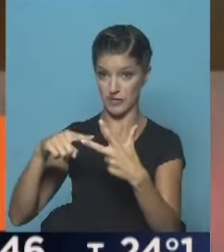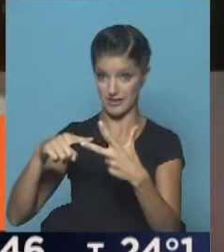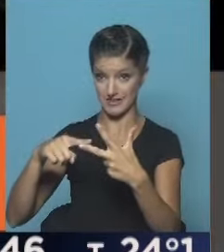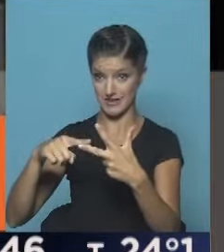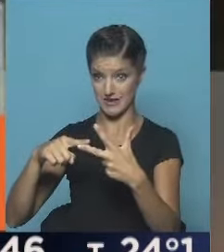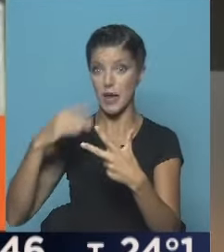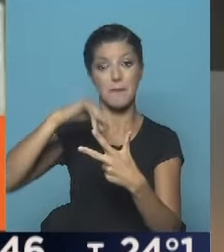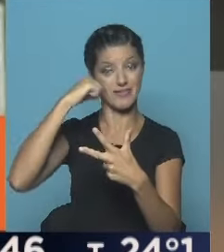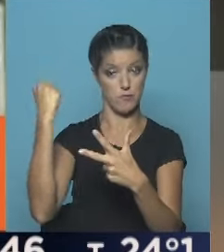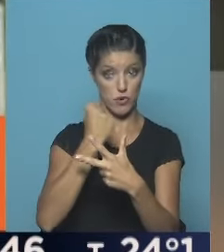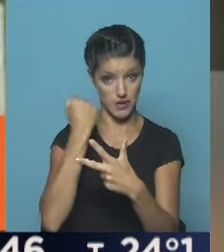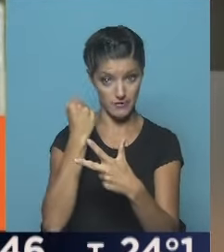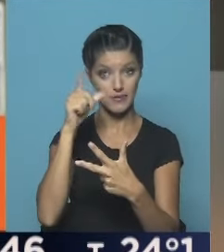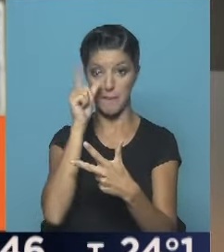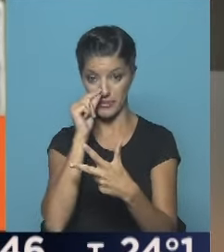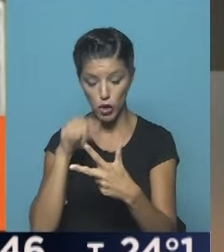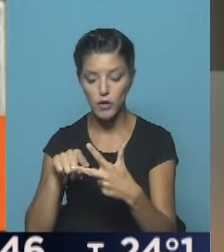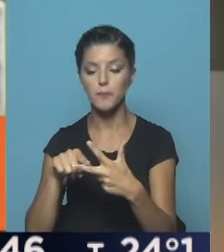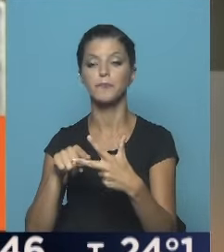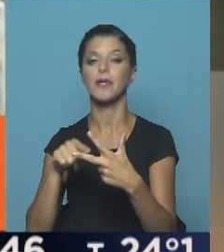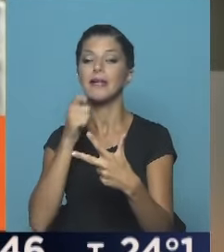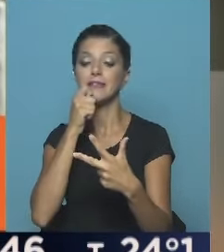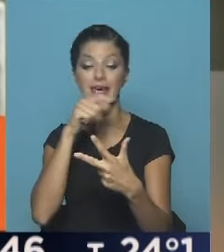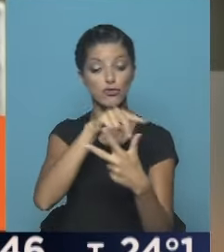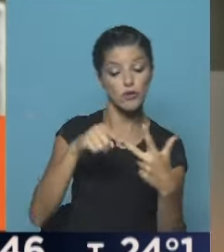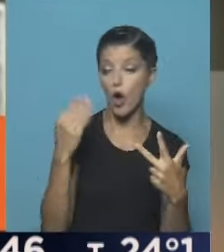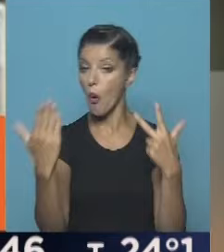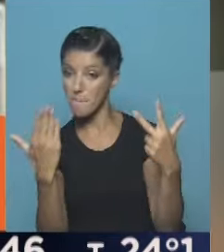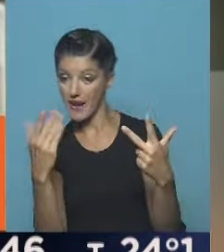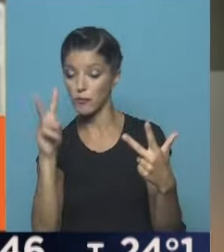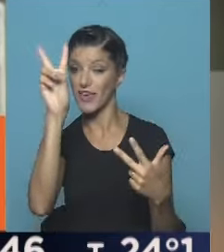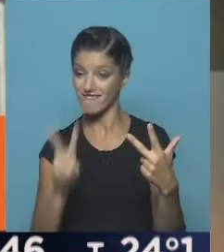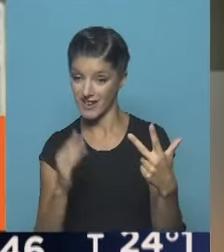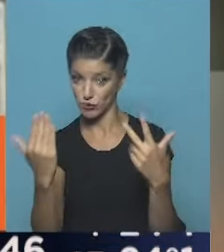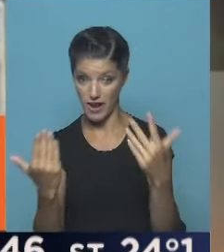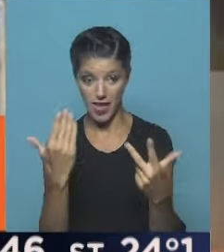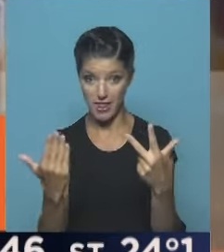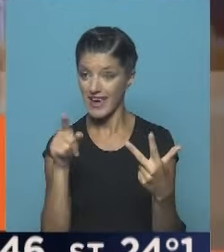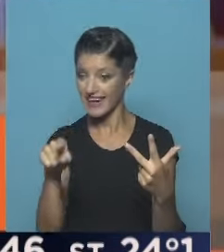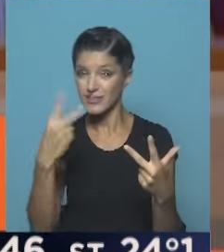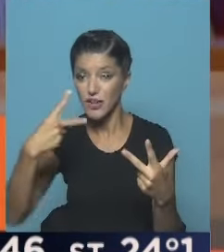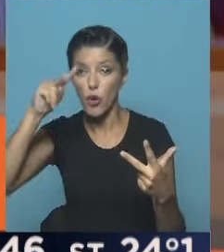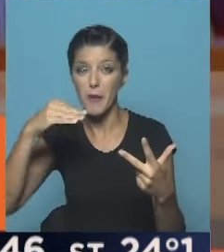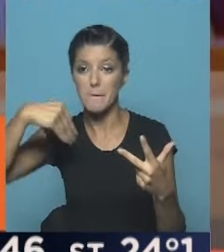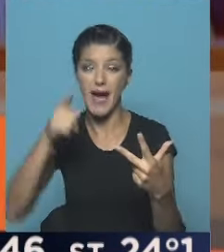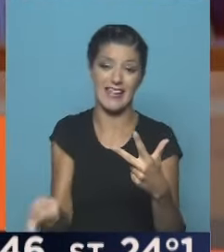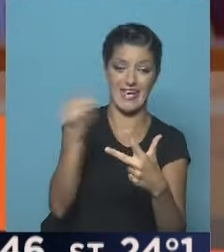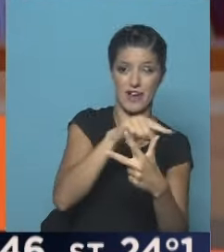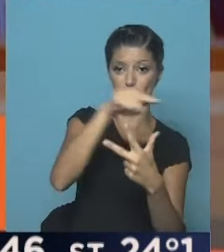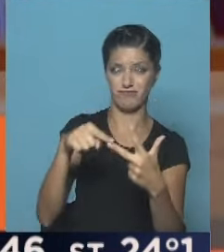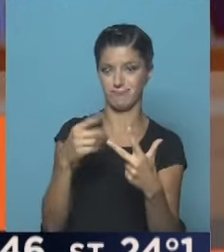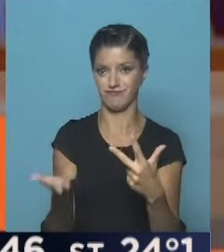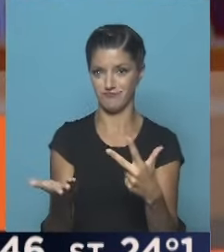mayores jugadores en términos de petróleo, con las de Venezuela, las reservas de Venezuela duplican las de estos tres